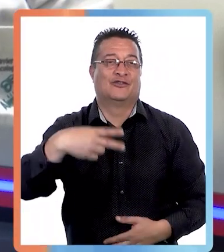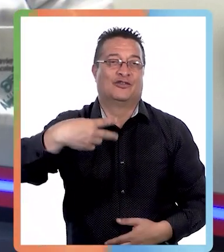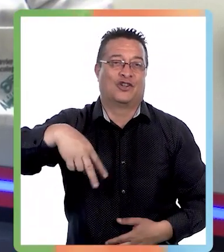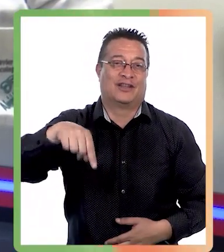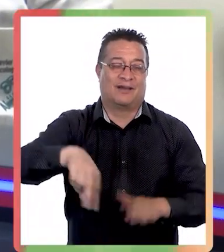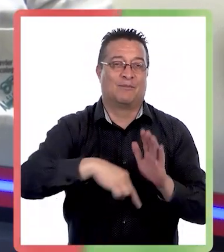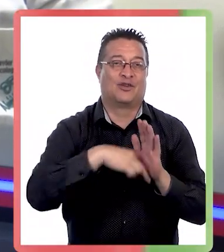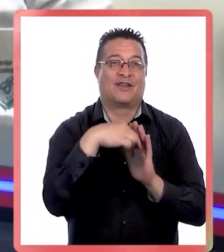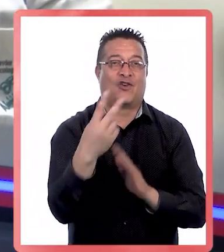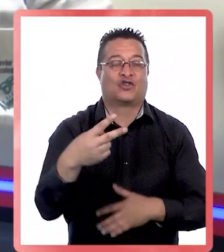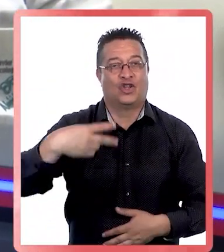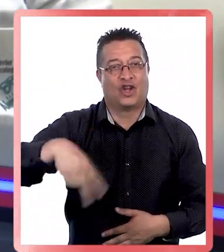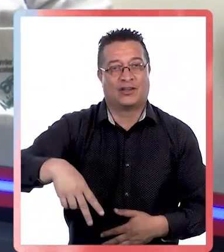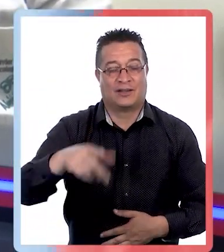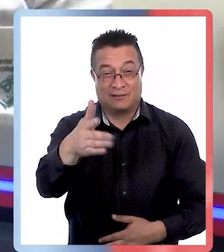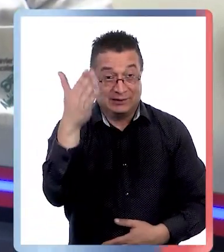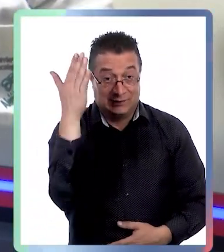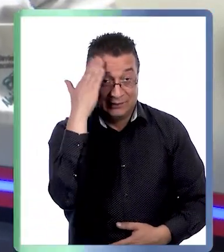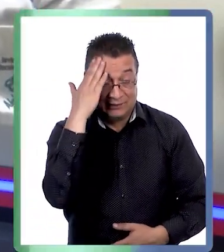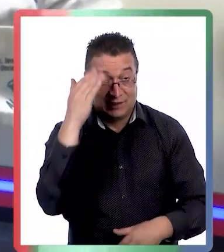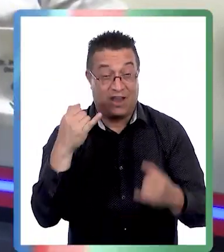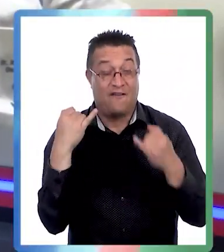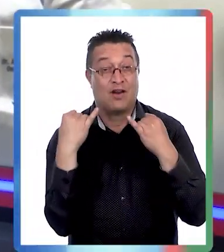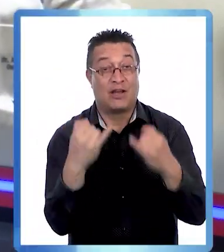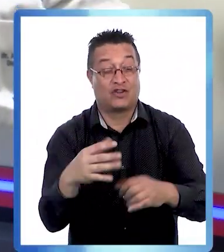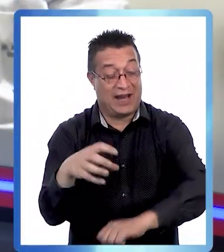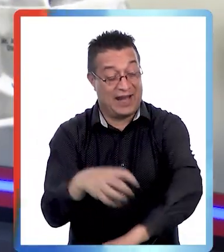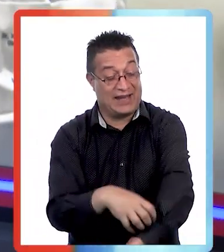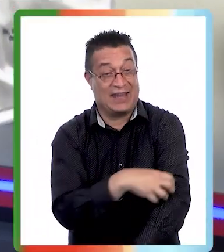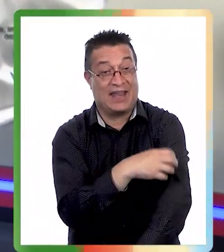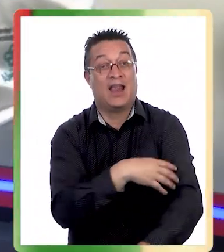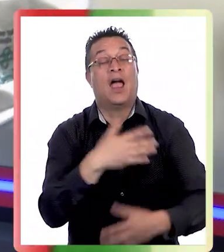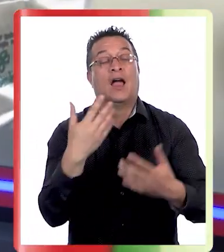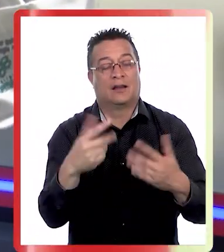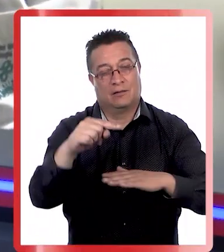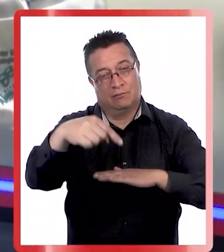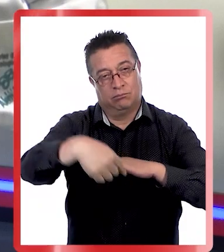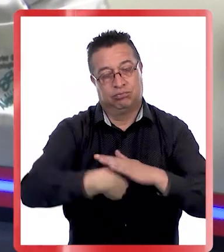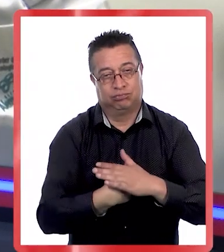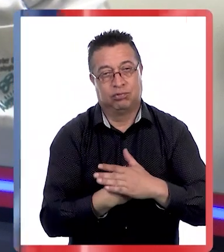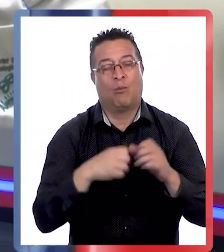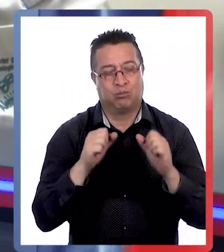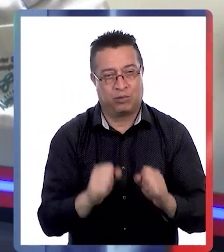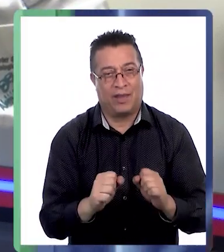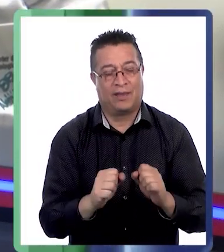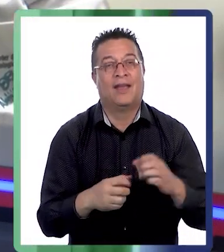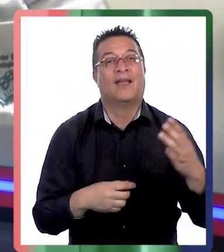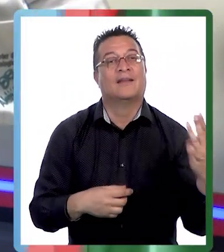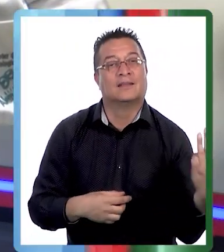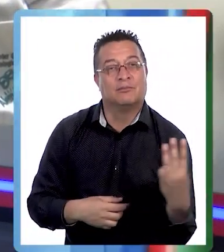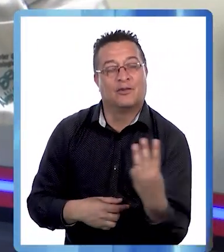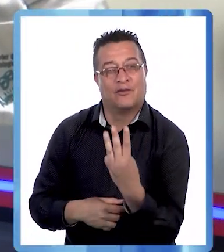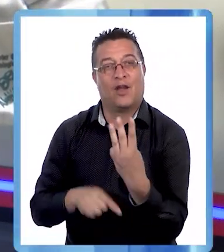edición de Portavoz Noticias. Recuerden que la información de las regiones la pueden encontrar en nuestra página web